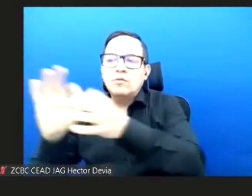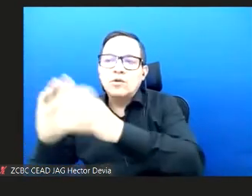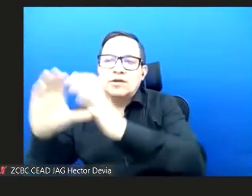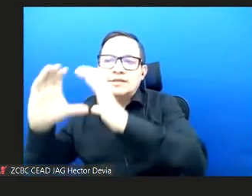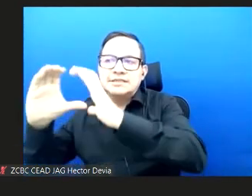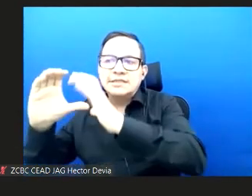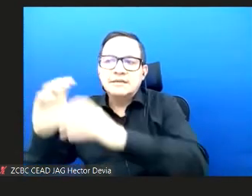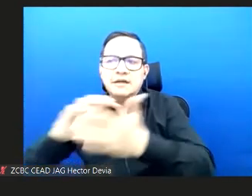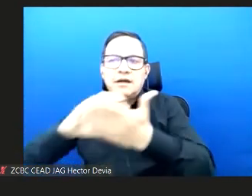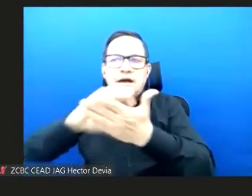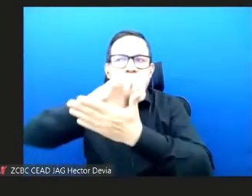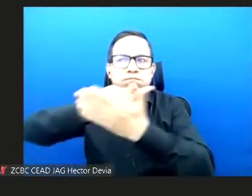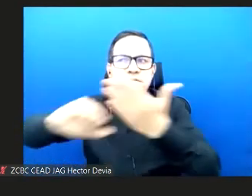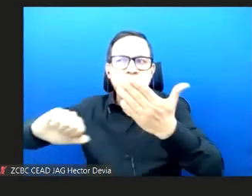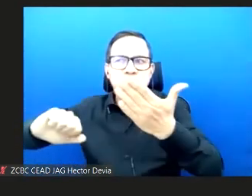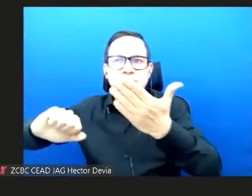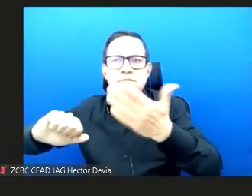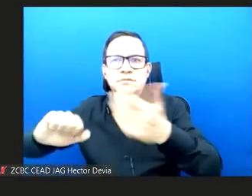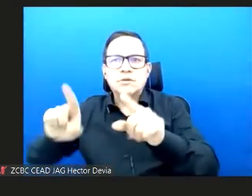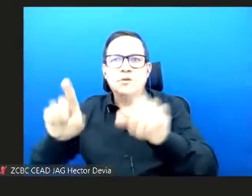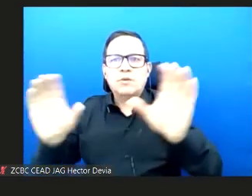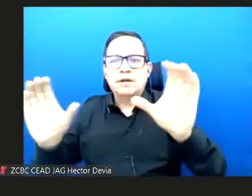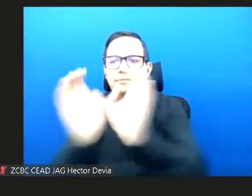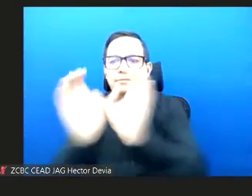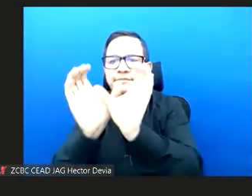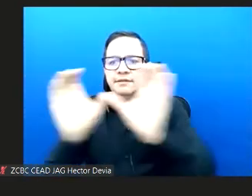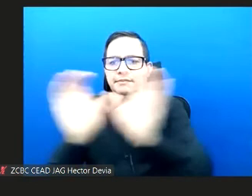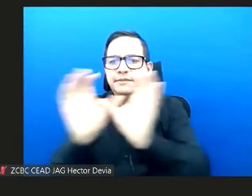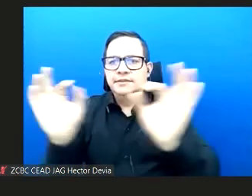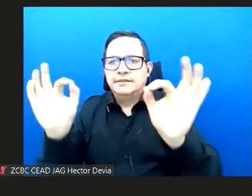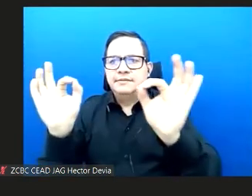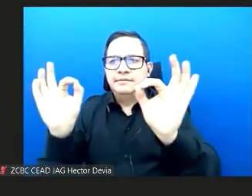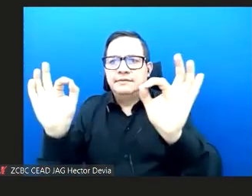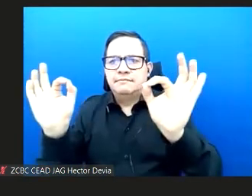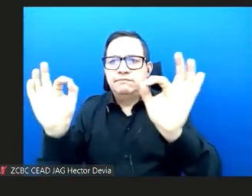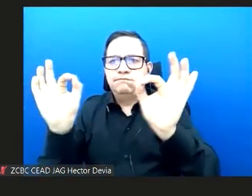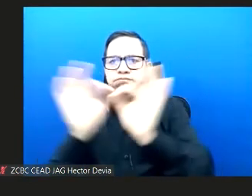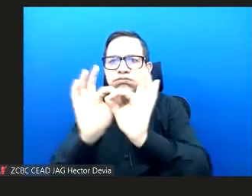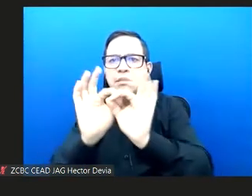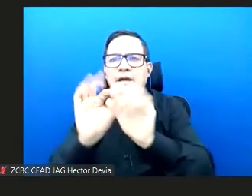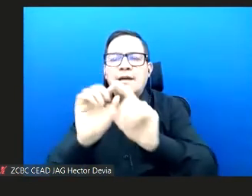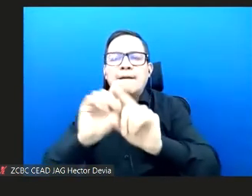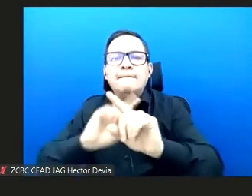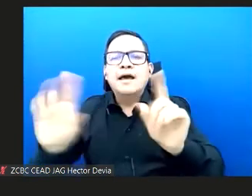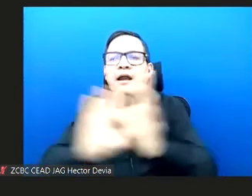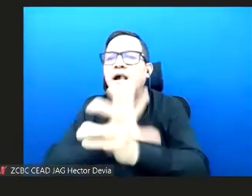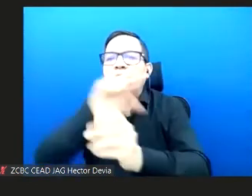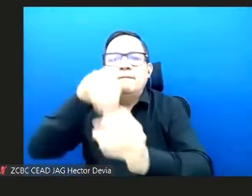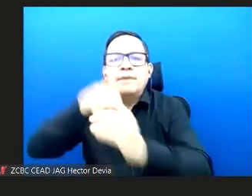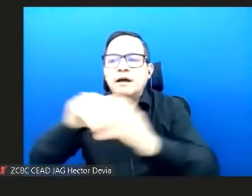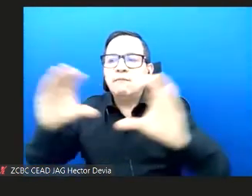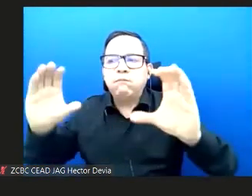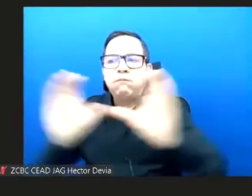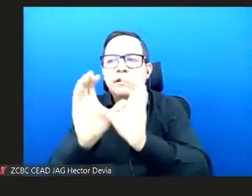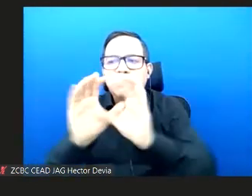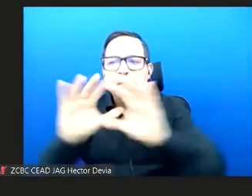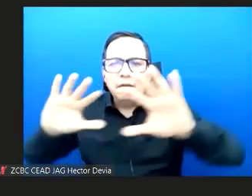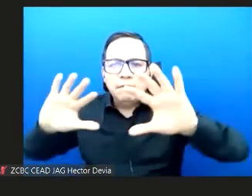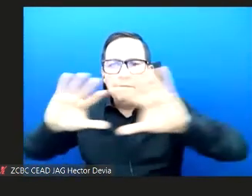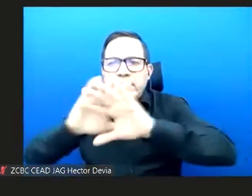sea, los elementos de A, los elementos de B, los elementos de C, pero que no incluya la intersección